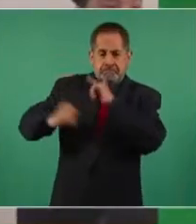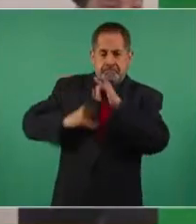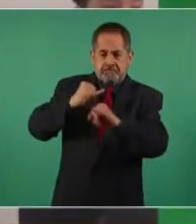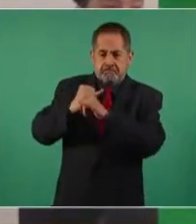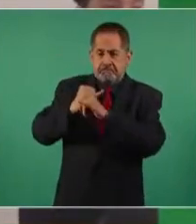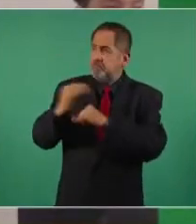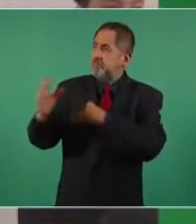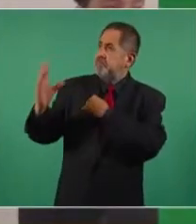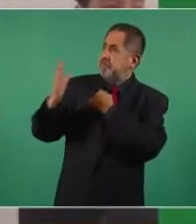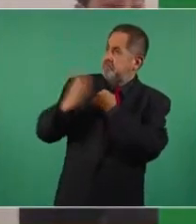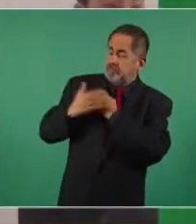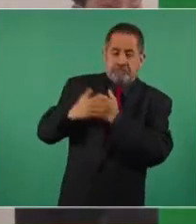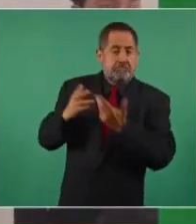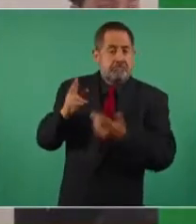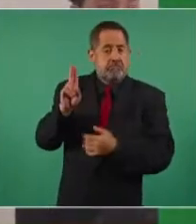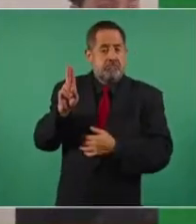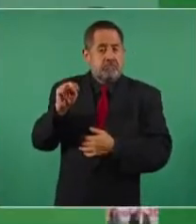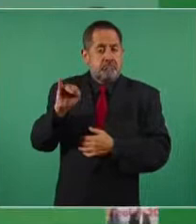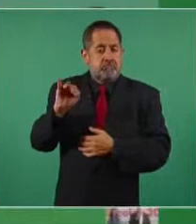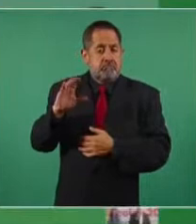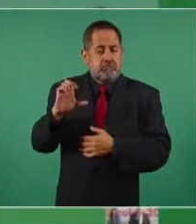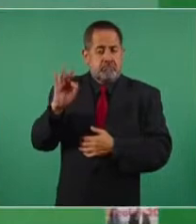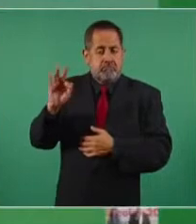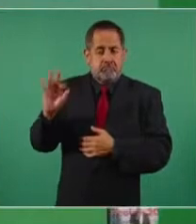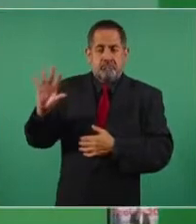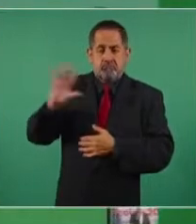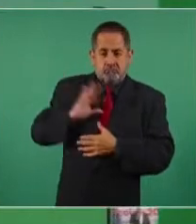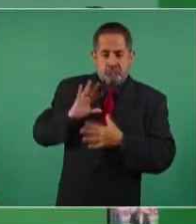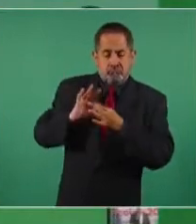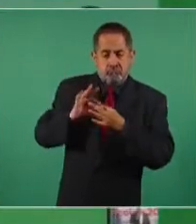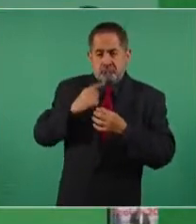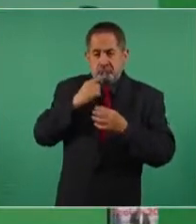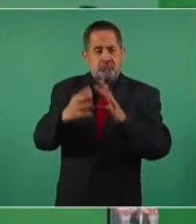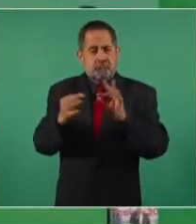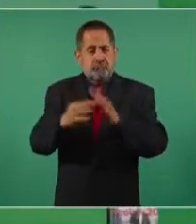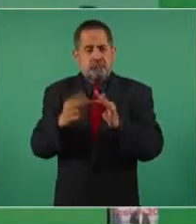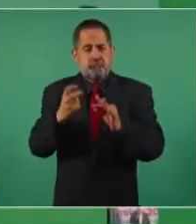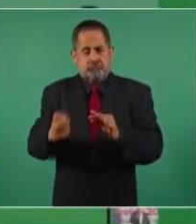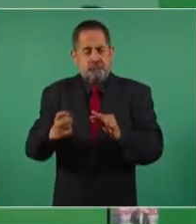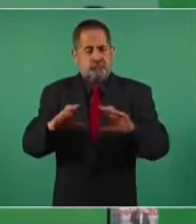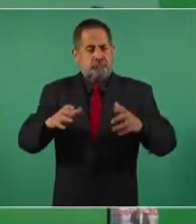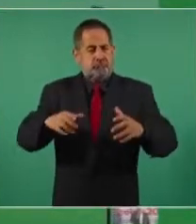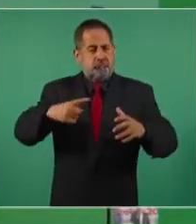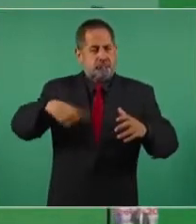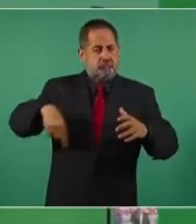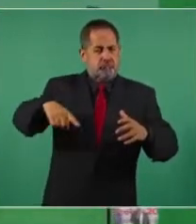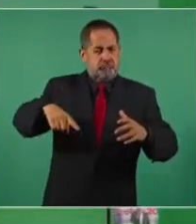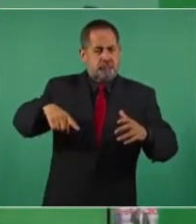unicef rosa radio américa tiene que este regreso sea